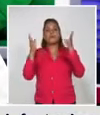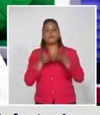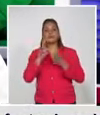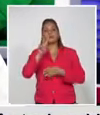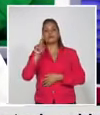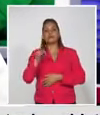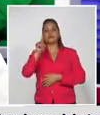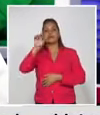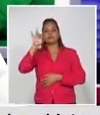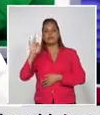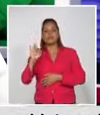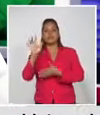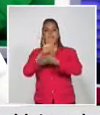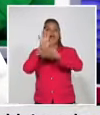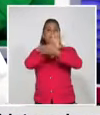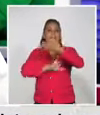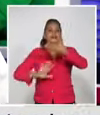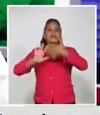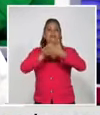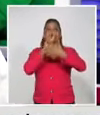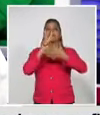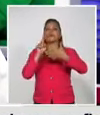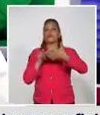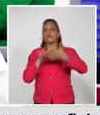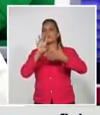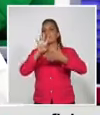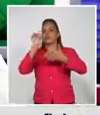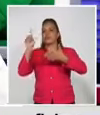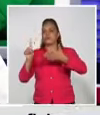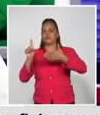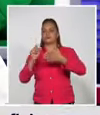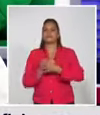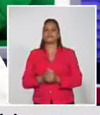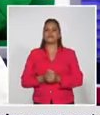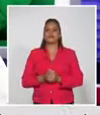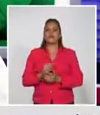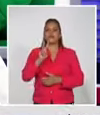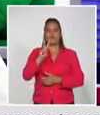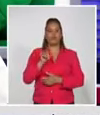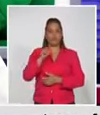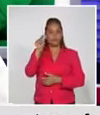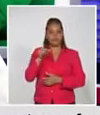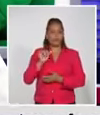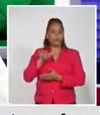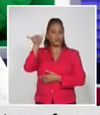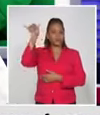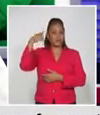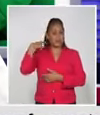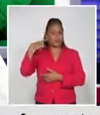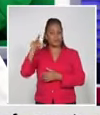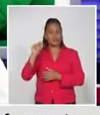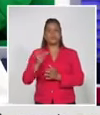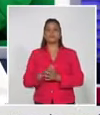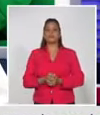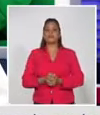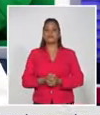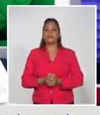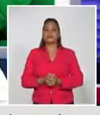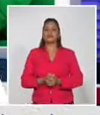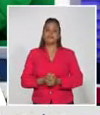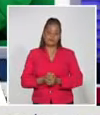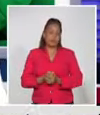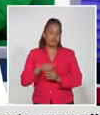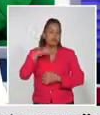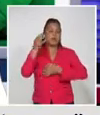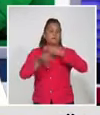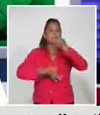las Américas de 2,41. Los 2 evacuados, los 54 retornados, y como había comentado